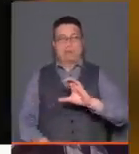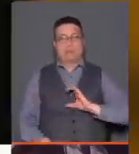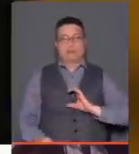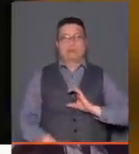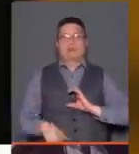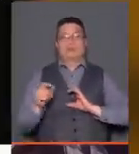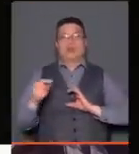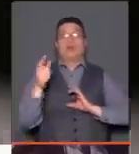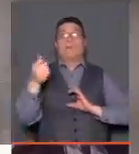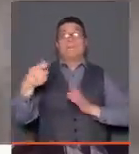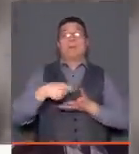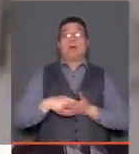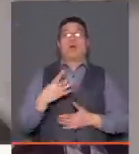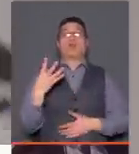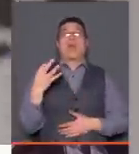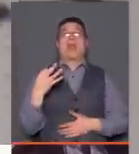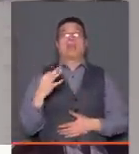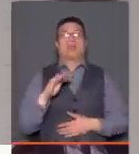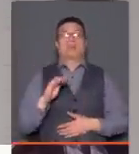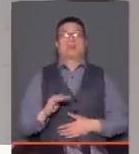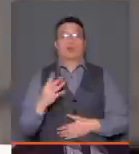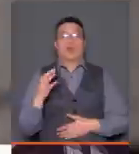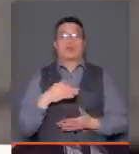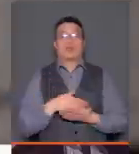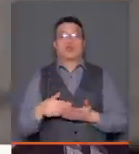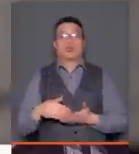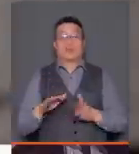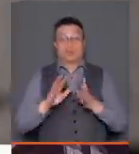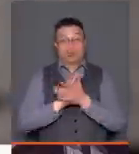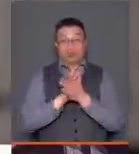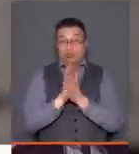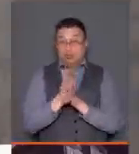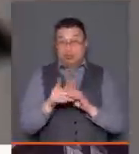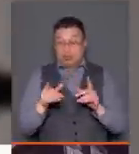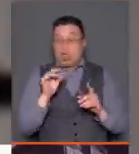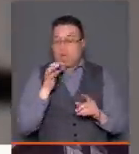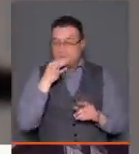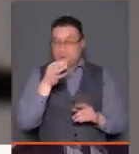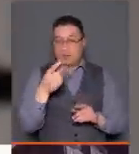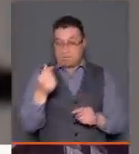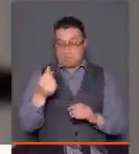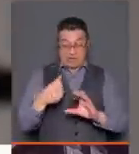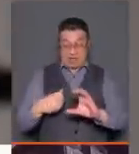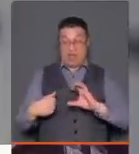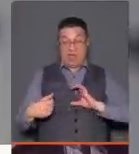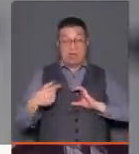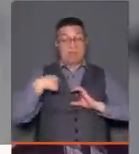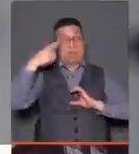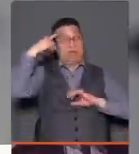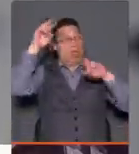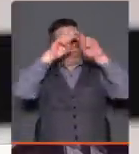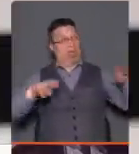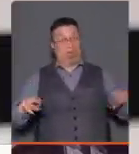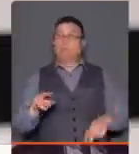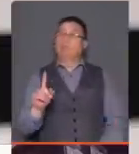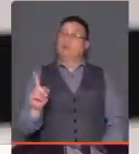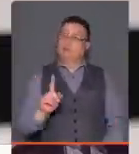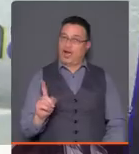le pagaron 40 y aunque hubiese sido todo insiste en que no es plata lo que repara el daño